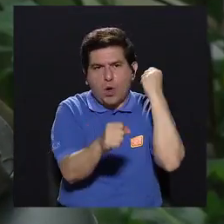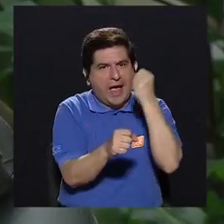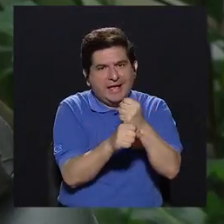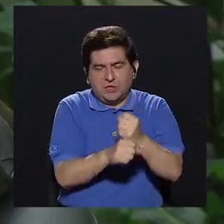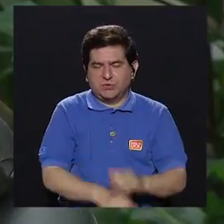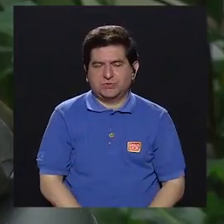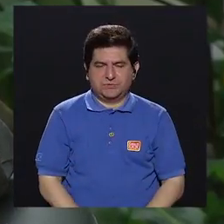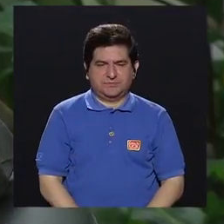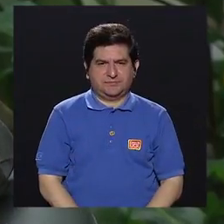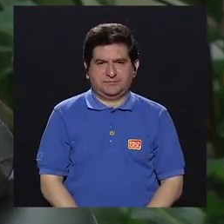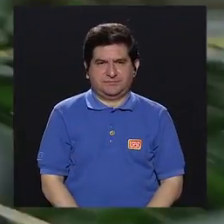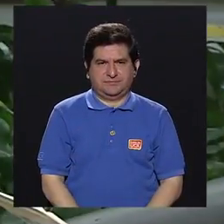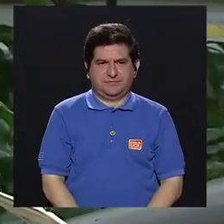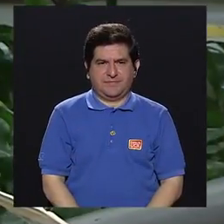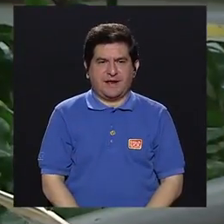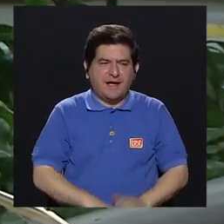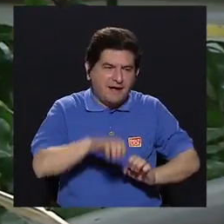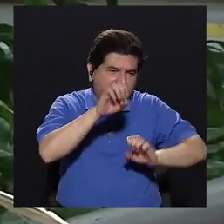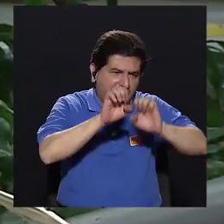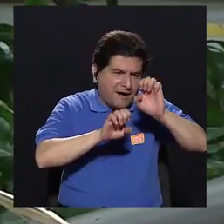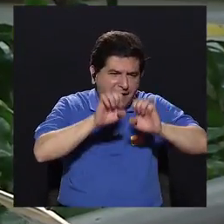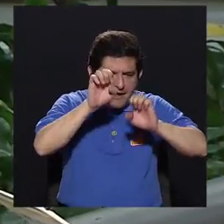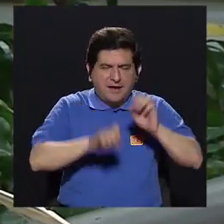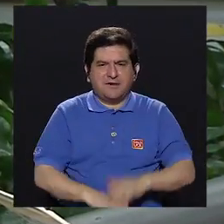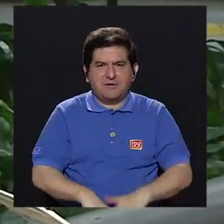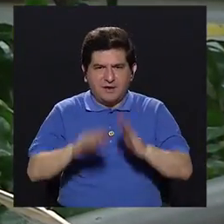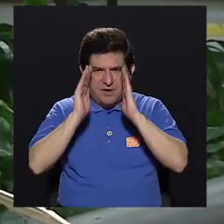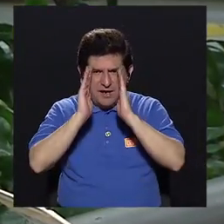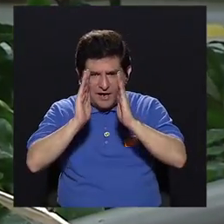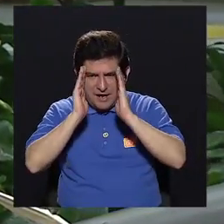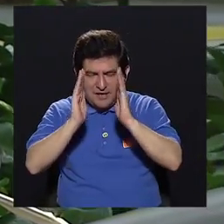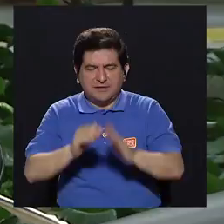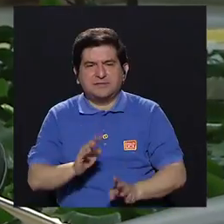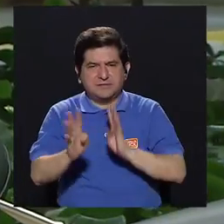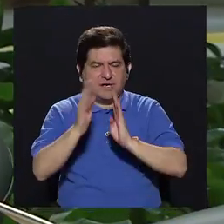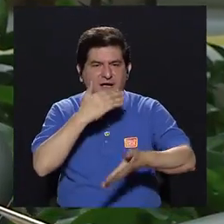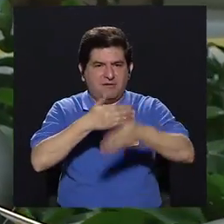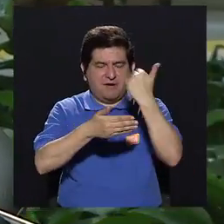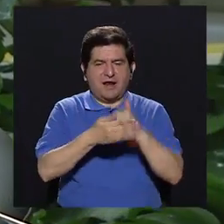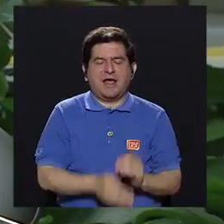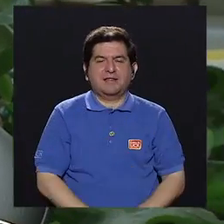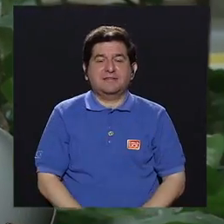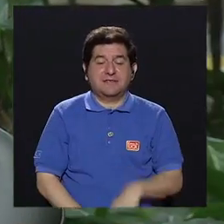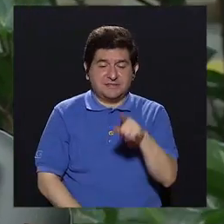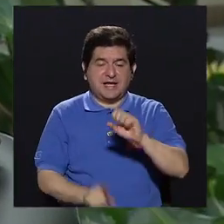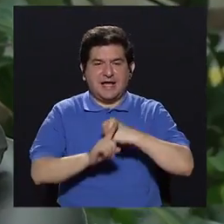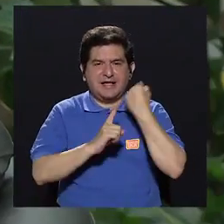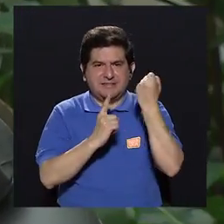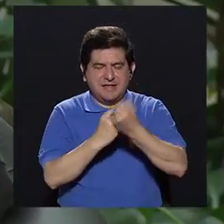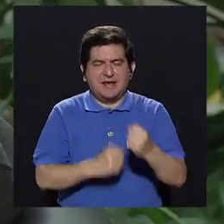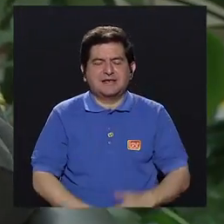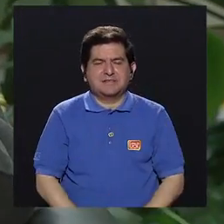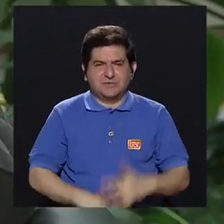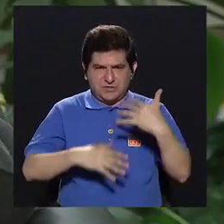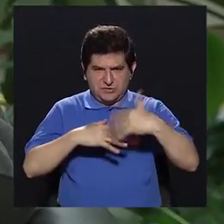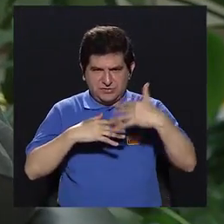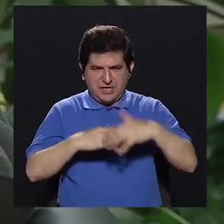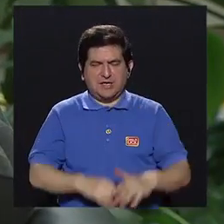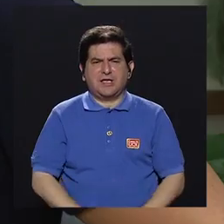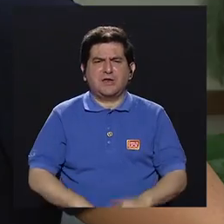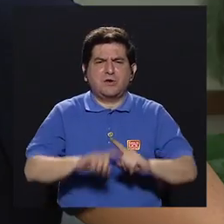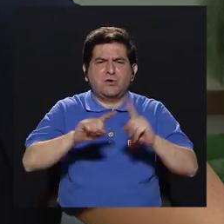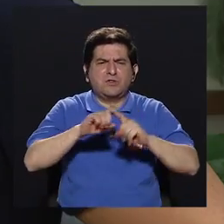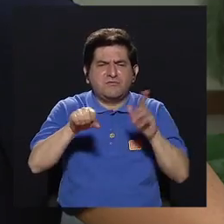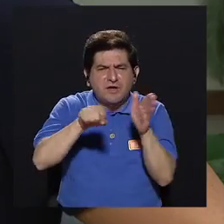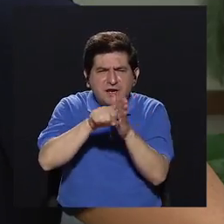tal vez habría que valorar o darle seguimiento mucho a lo que habíamos hablado de la función vascular para ver si hay muchos